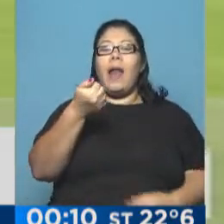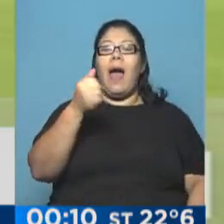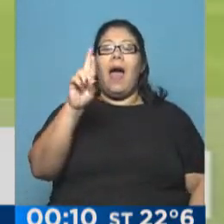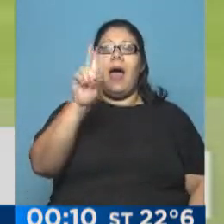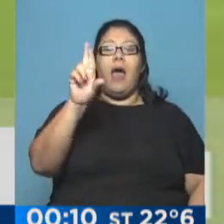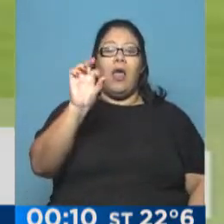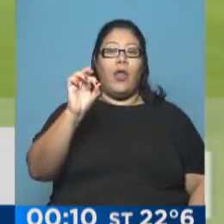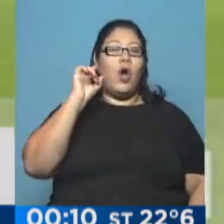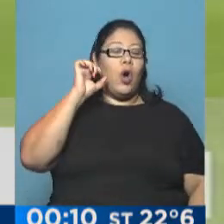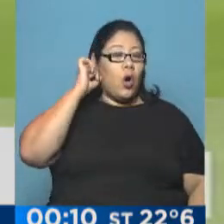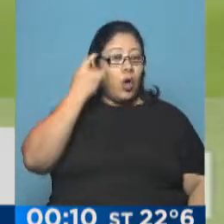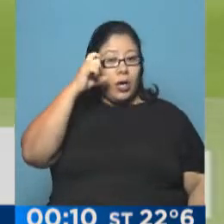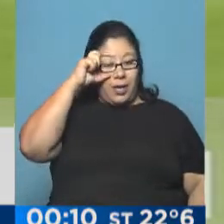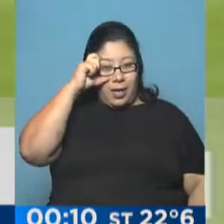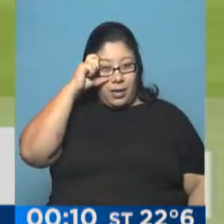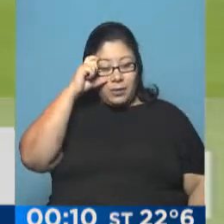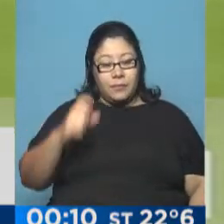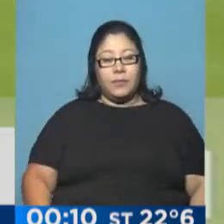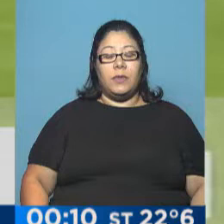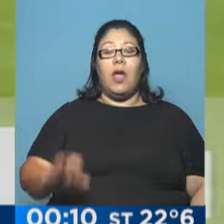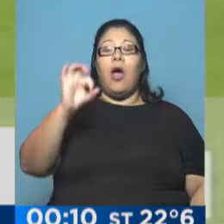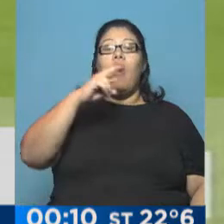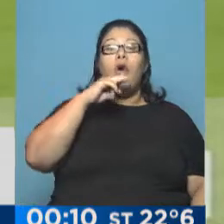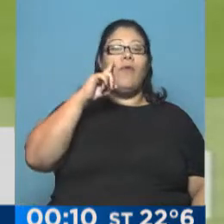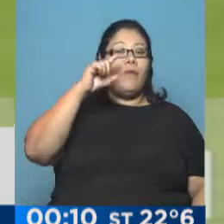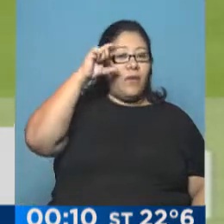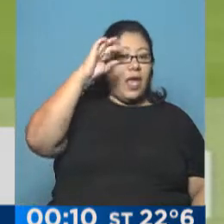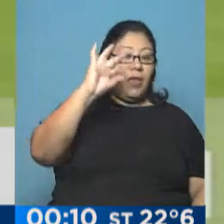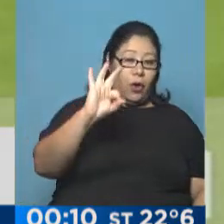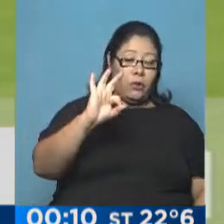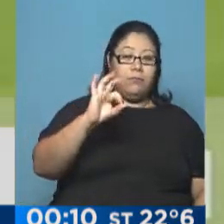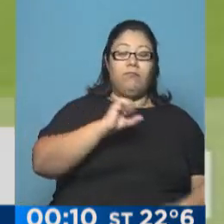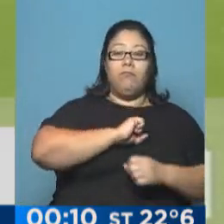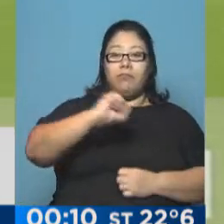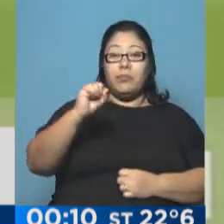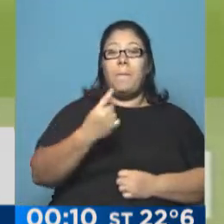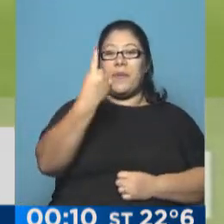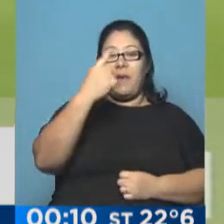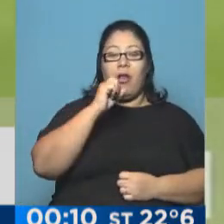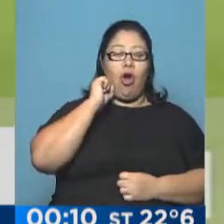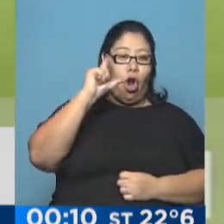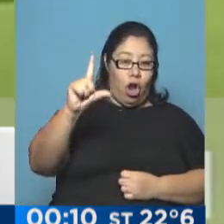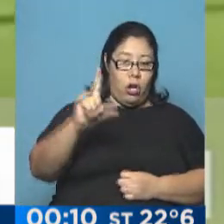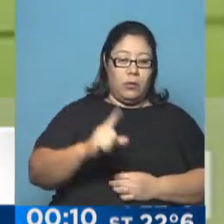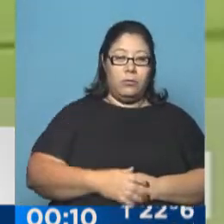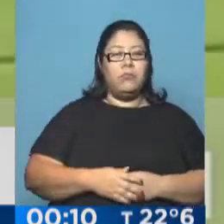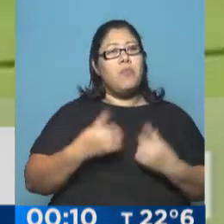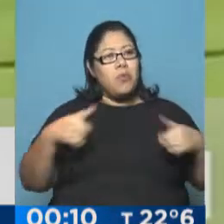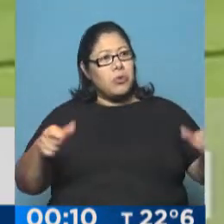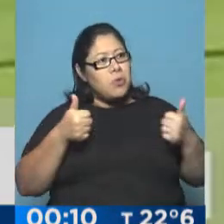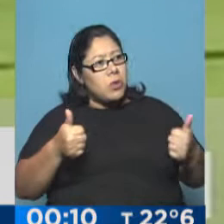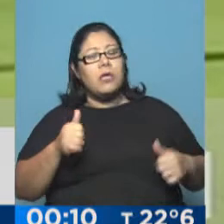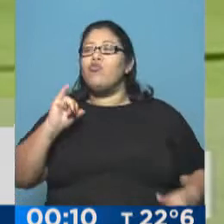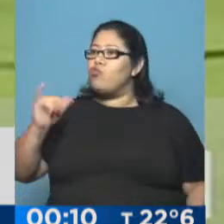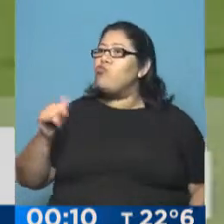Abrió la cuenta el local, como decíamos, con Oviedo. El enganche y la definición perfecta, ¿eh? Buena música de fondo, ¿no?